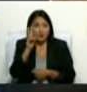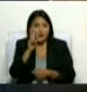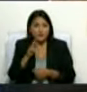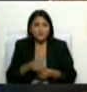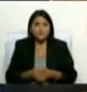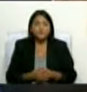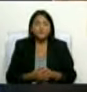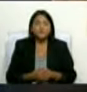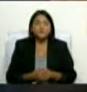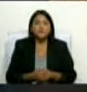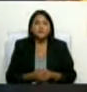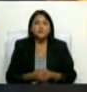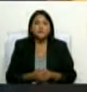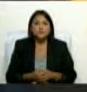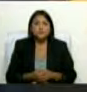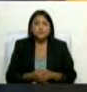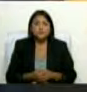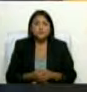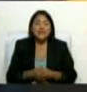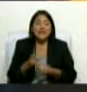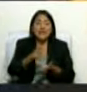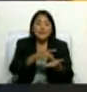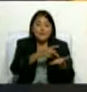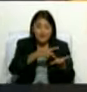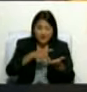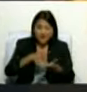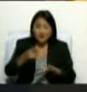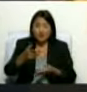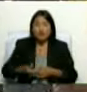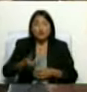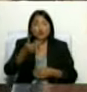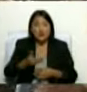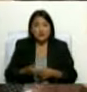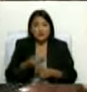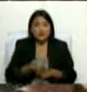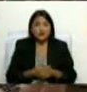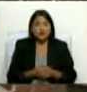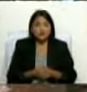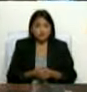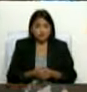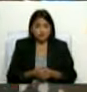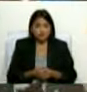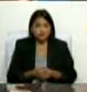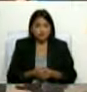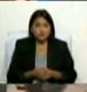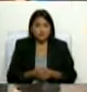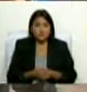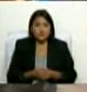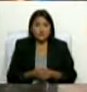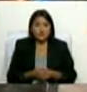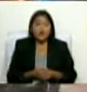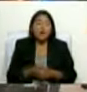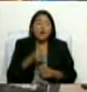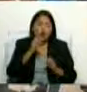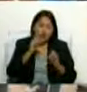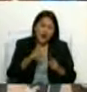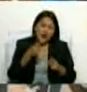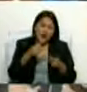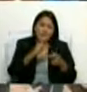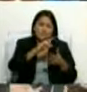nuestros derechos. Por eso que la participación es fundamental, porque en primer lugar, más allá de la pregunta, que en este